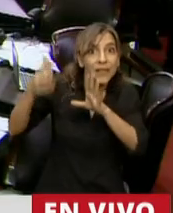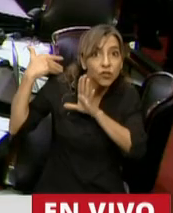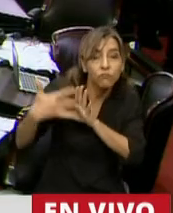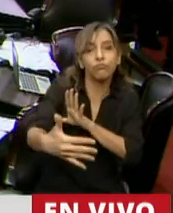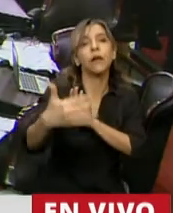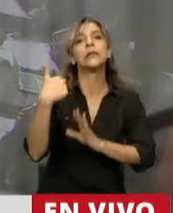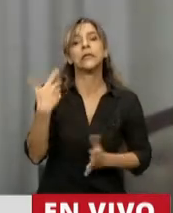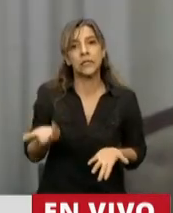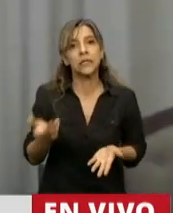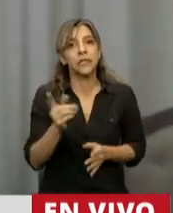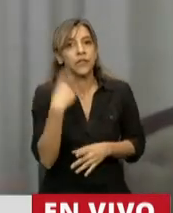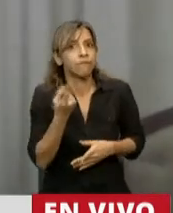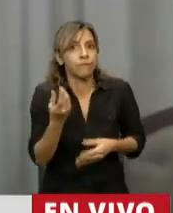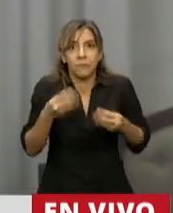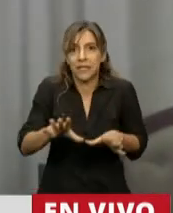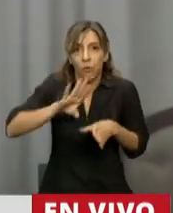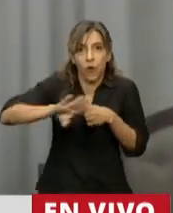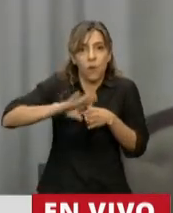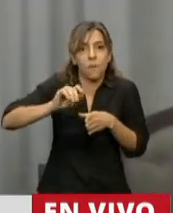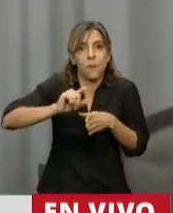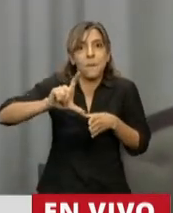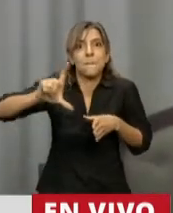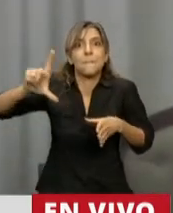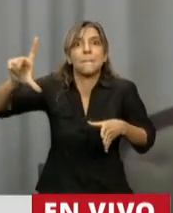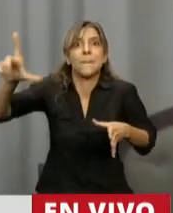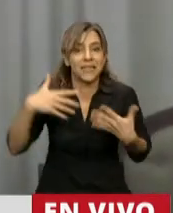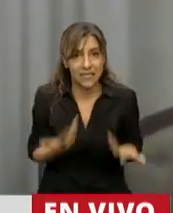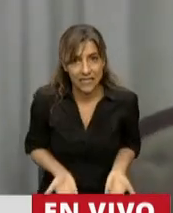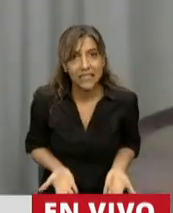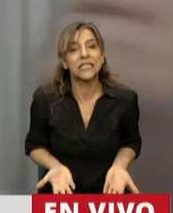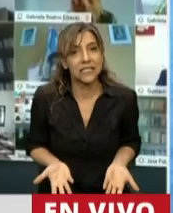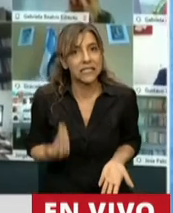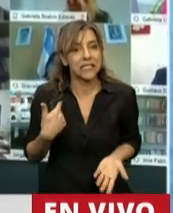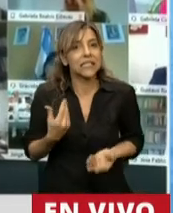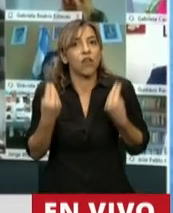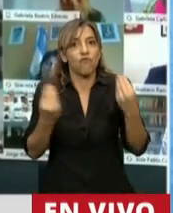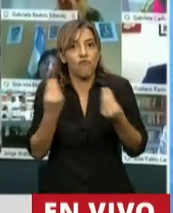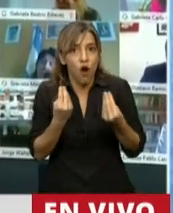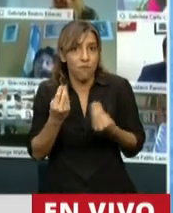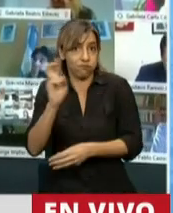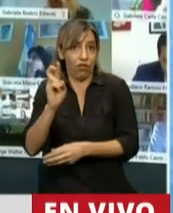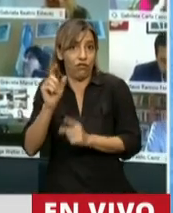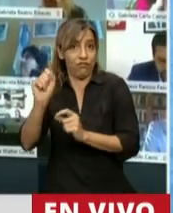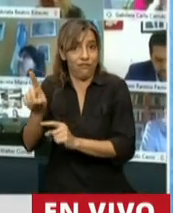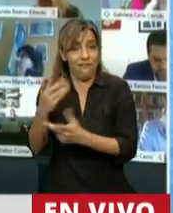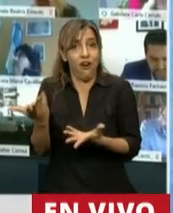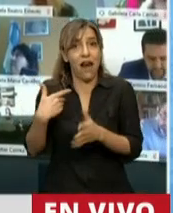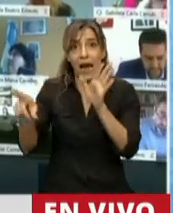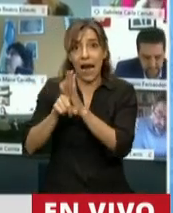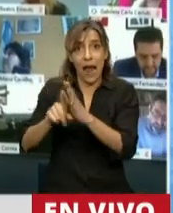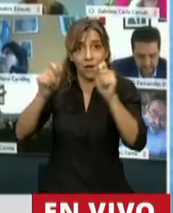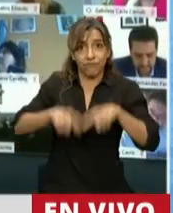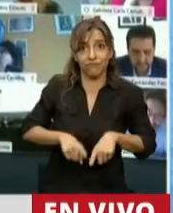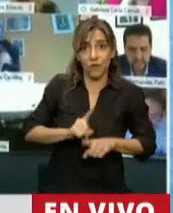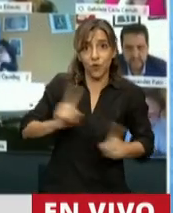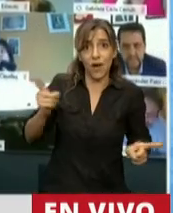de soberanía con emisiones de deuda, no solo en una moneda que no es la nuestra, sino bajo una legislación que no es la nuestra. Y en este